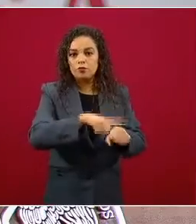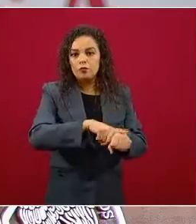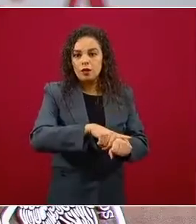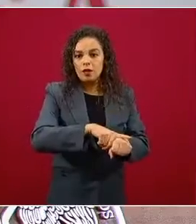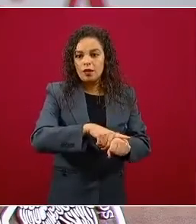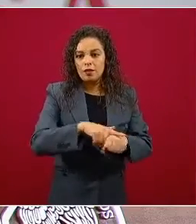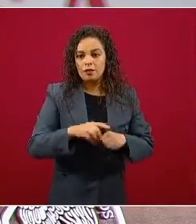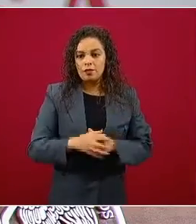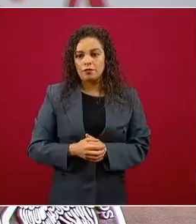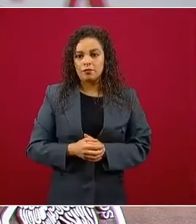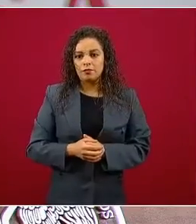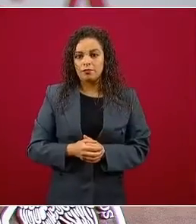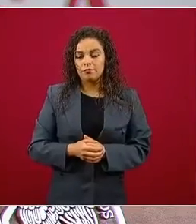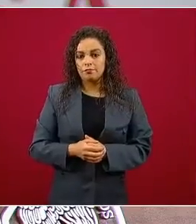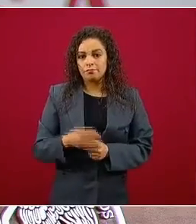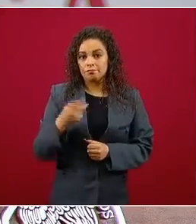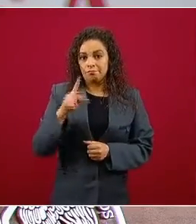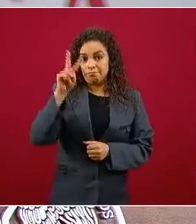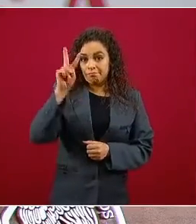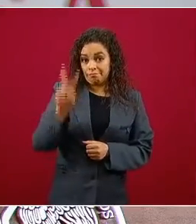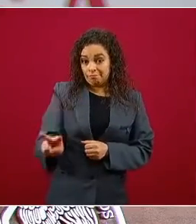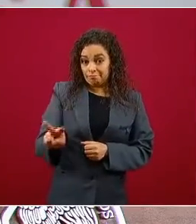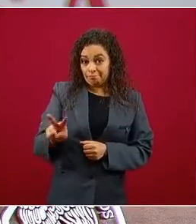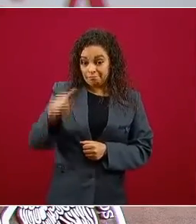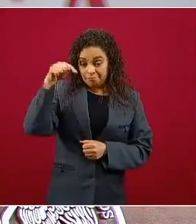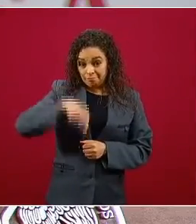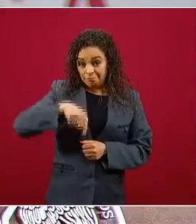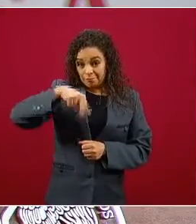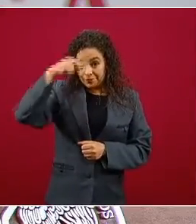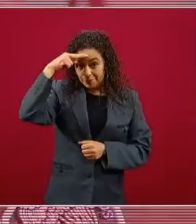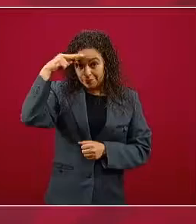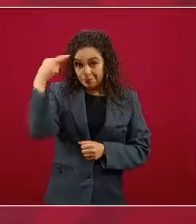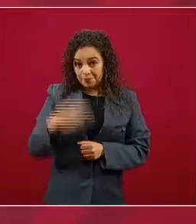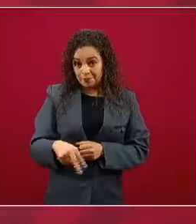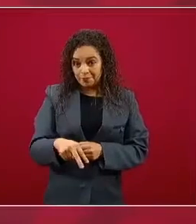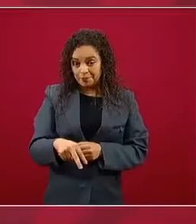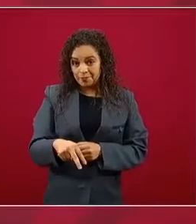cuando en el caso de México la familia